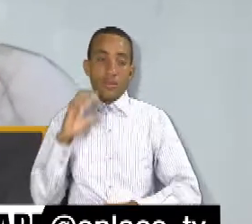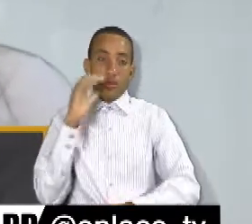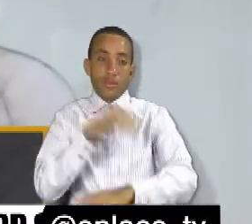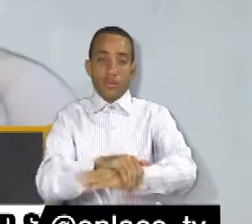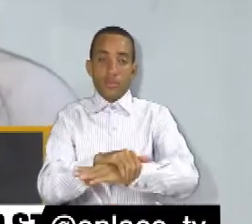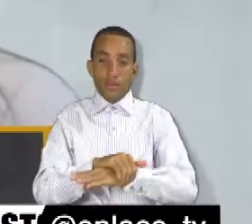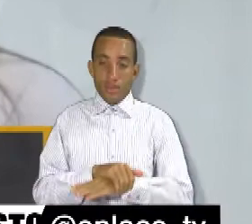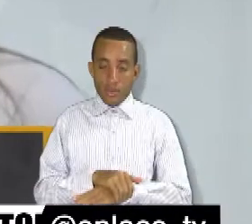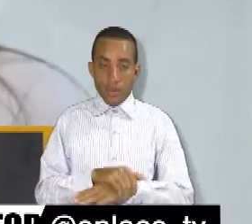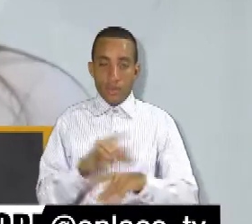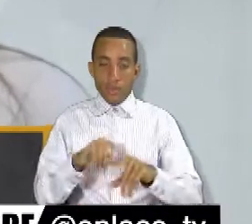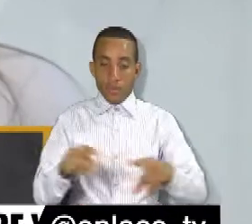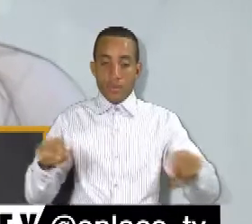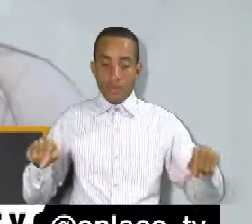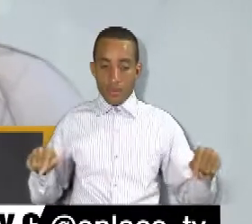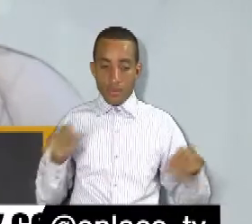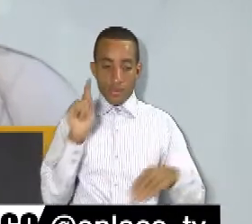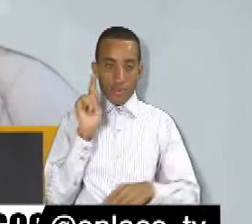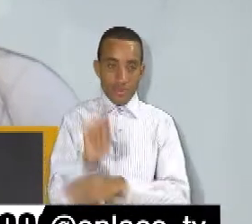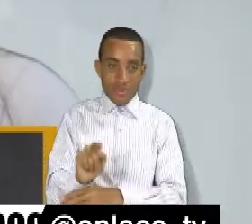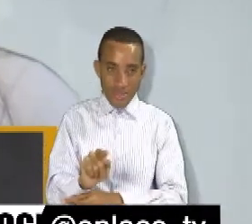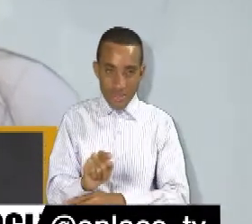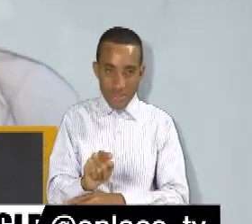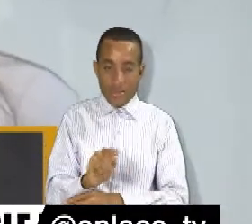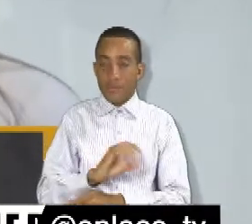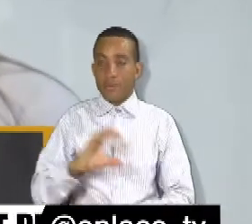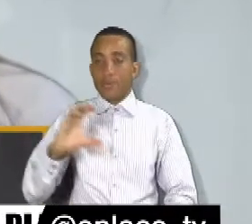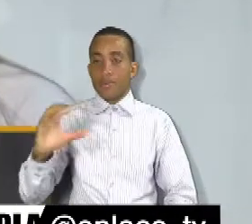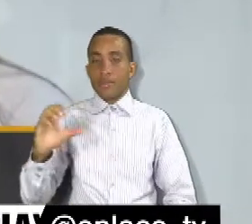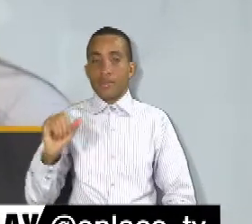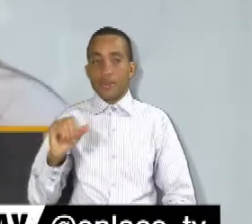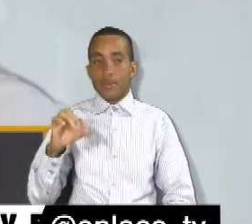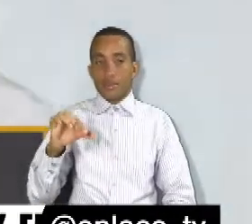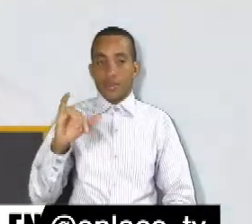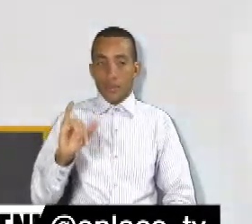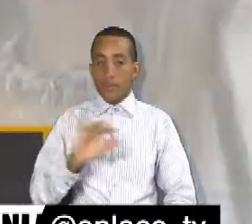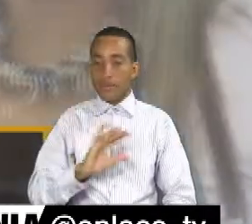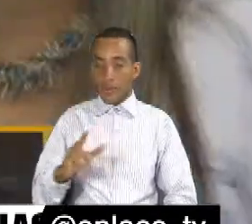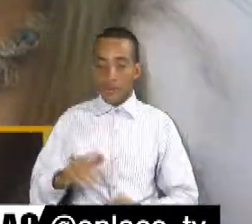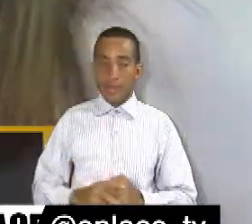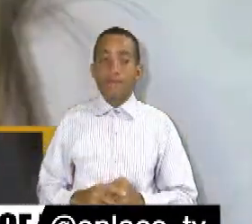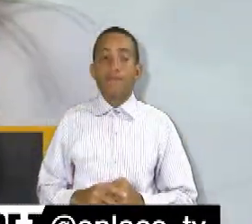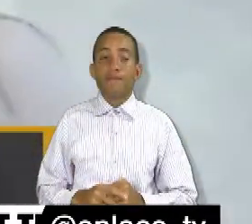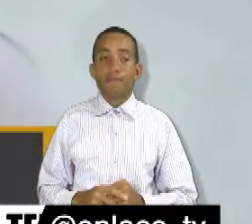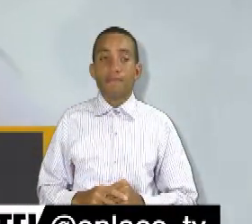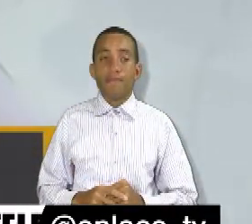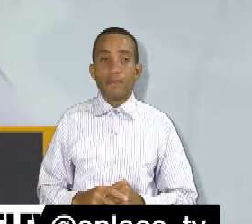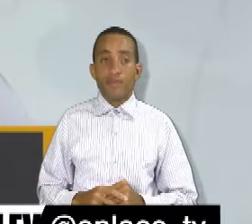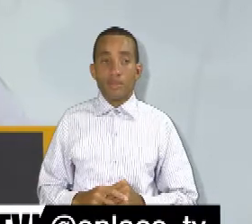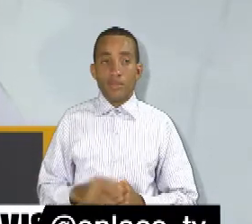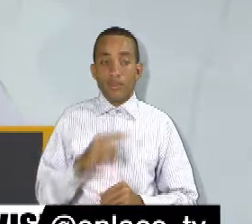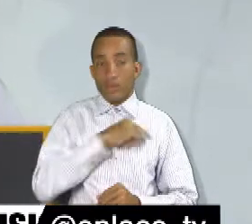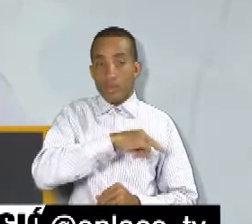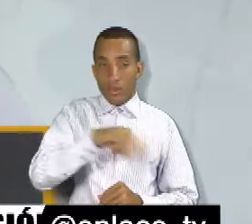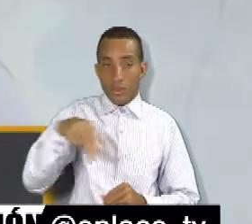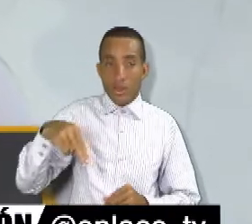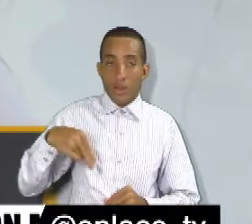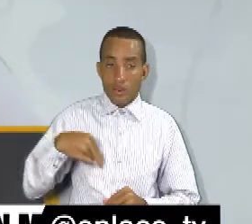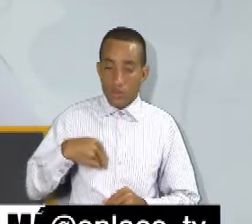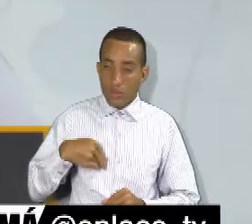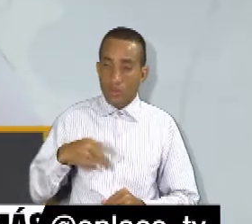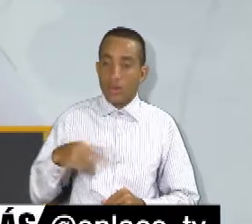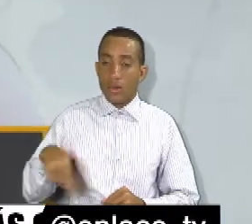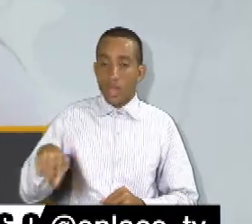Fiscalía Local CAPIP de esa ciudad mediante una orden de captura. Nosotros lo que podemos señalar es que las